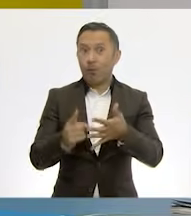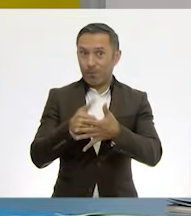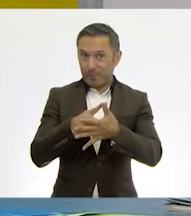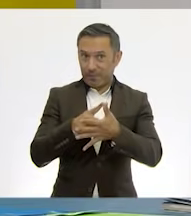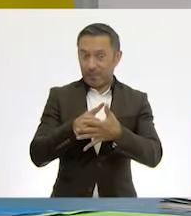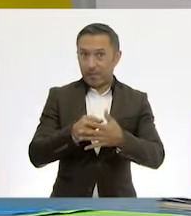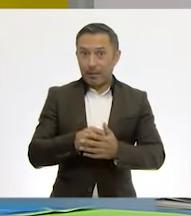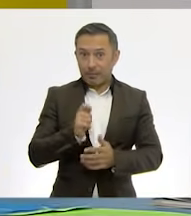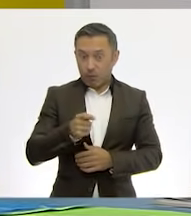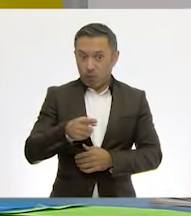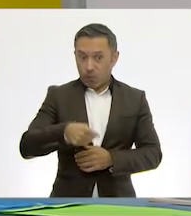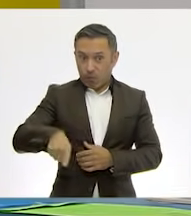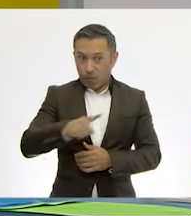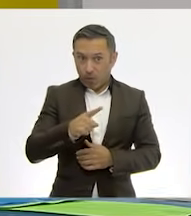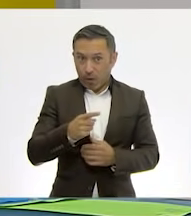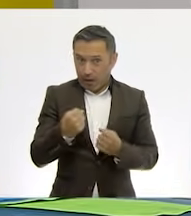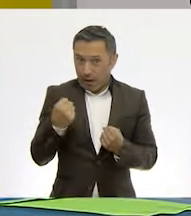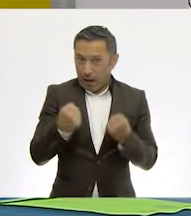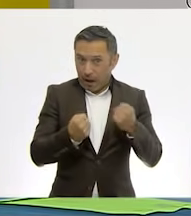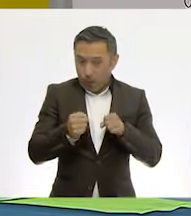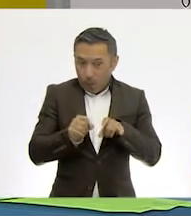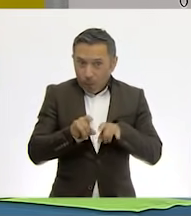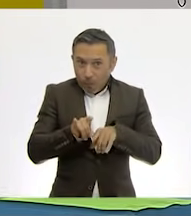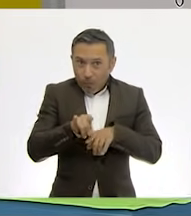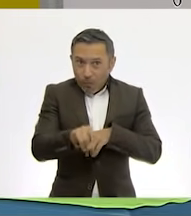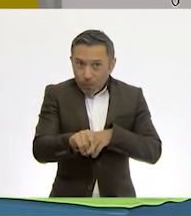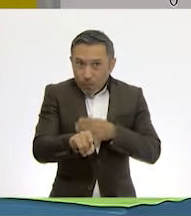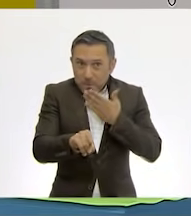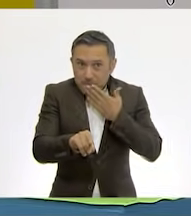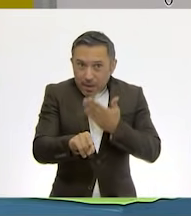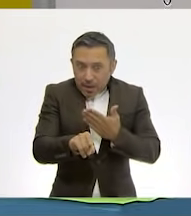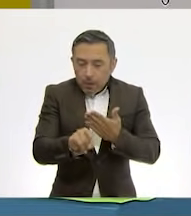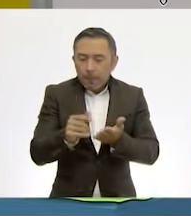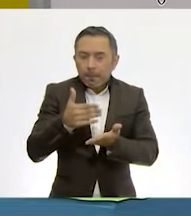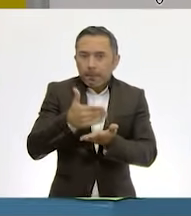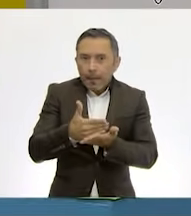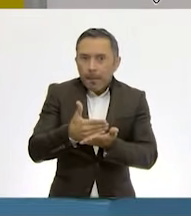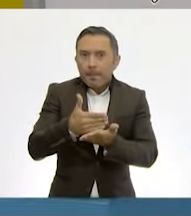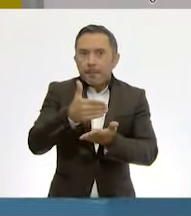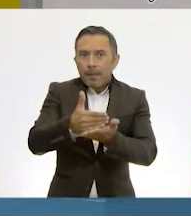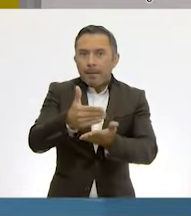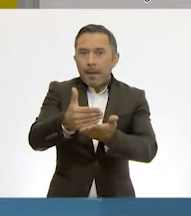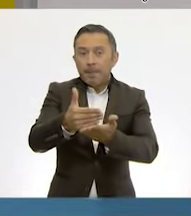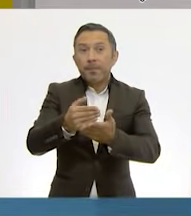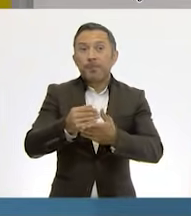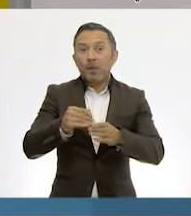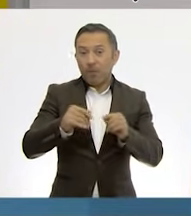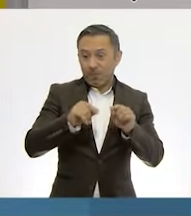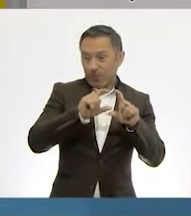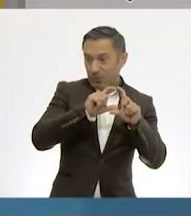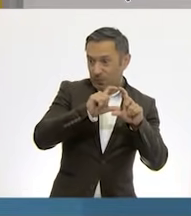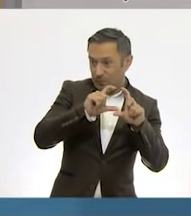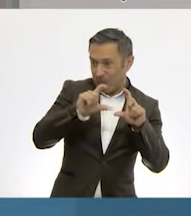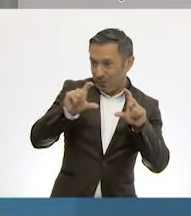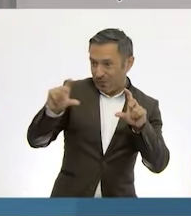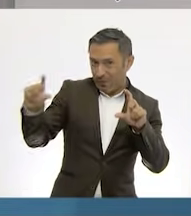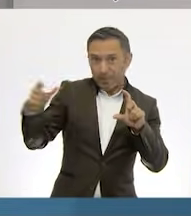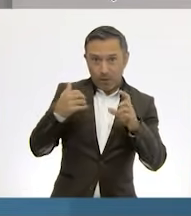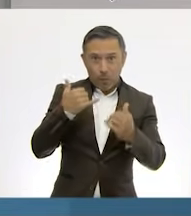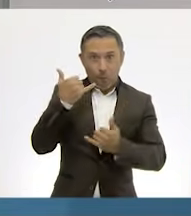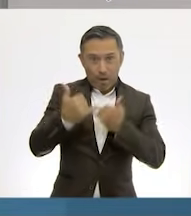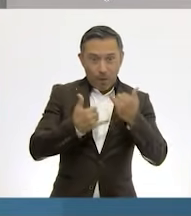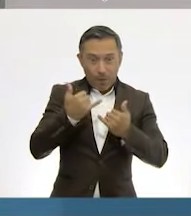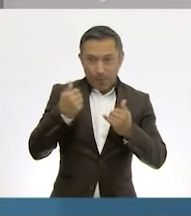pero pongan mucha atención porque además va a ganar el que haya llegado más lejos en todo este juego de las